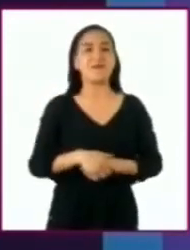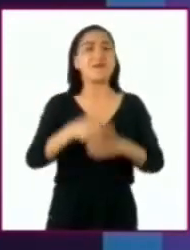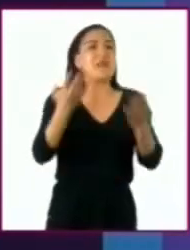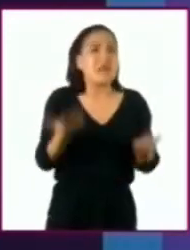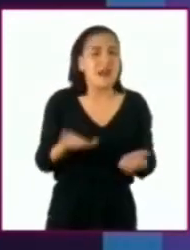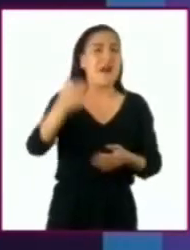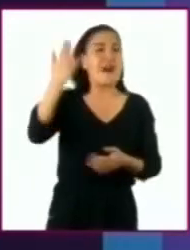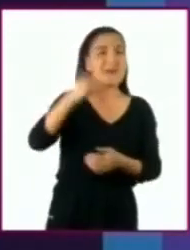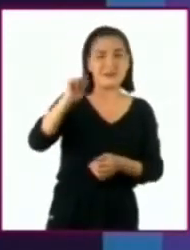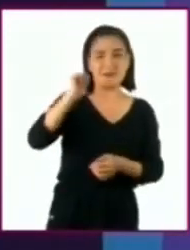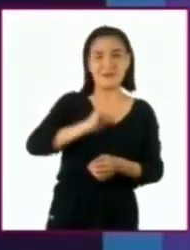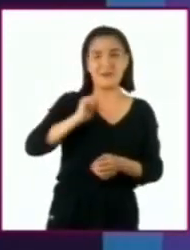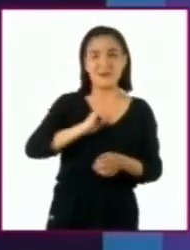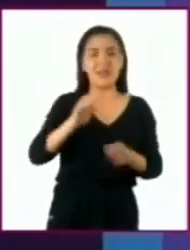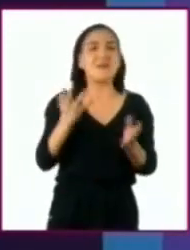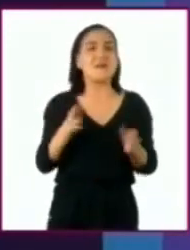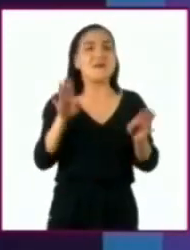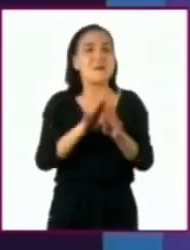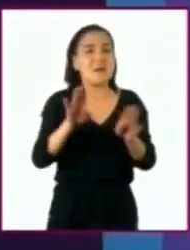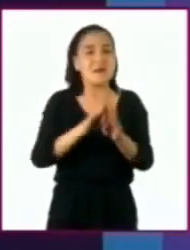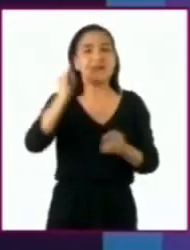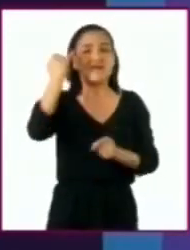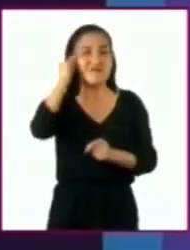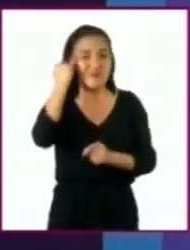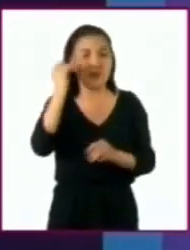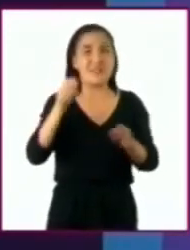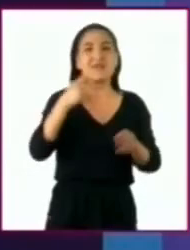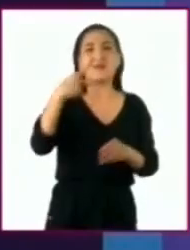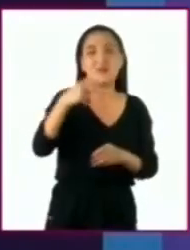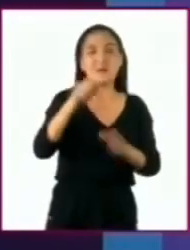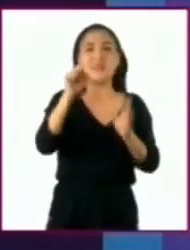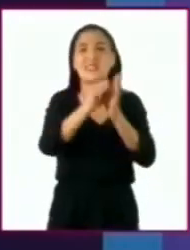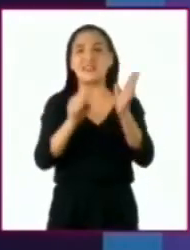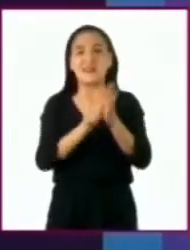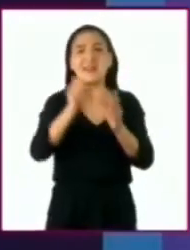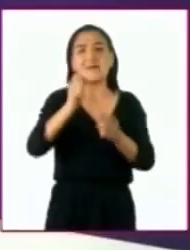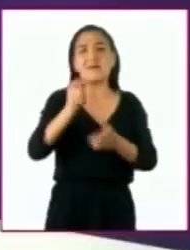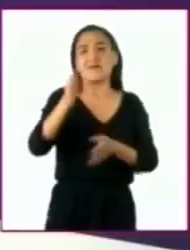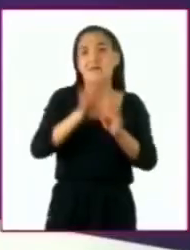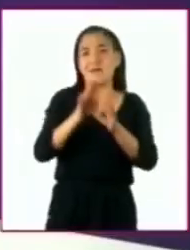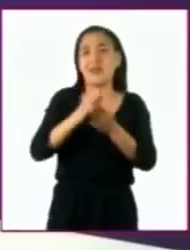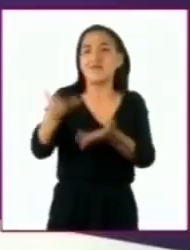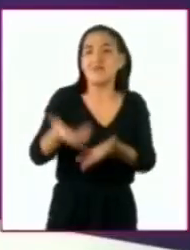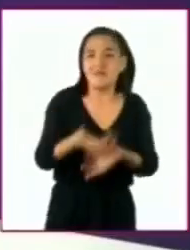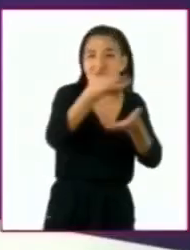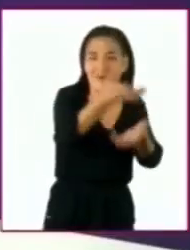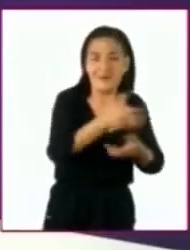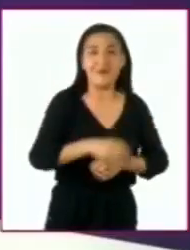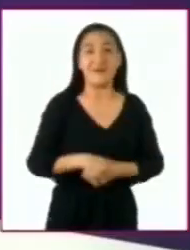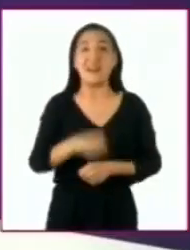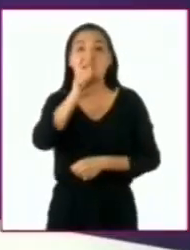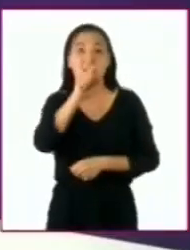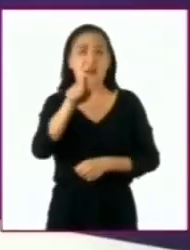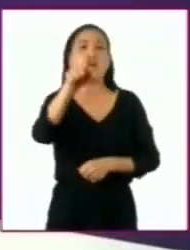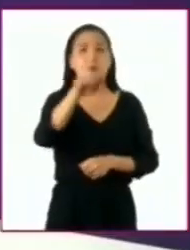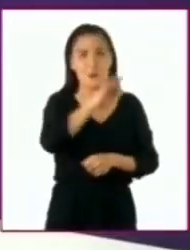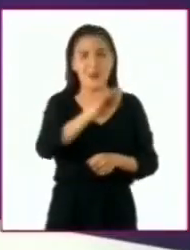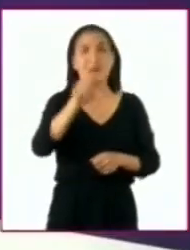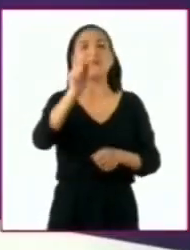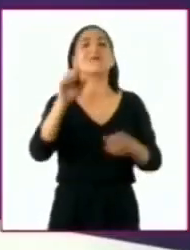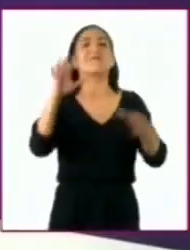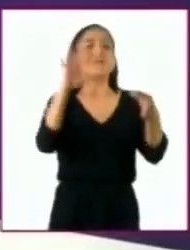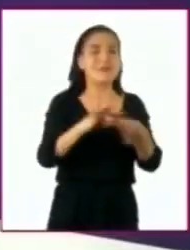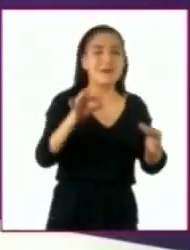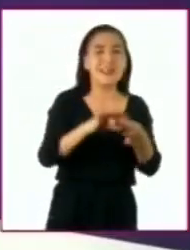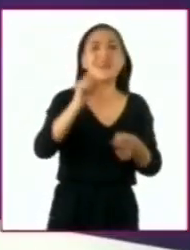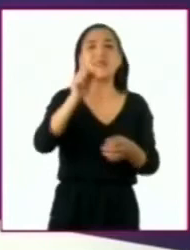condiciones consideran que se encontraban los indígenas en el sistema de encomienda? También pueden aventurarse a explicar